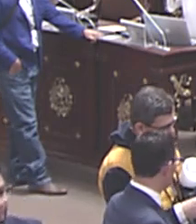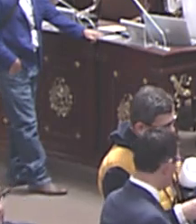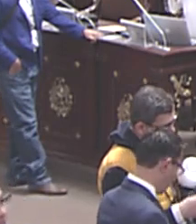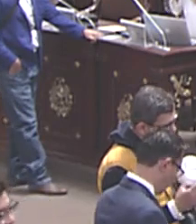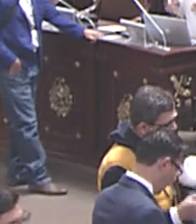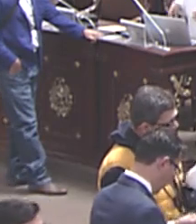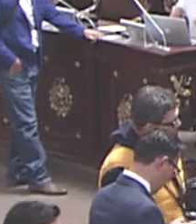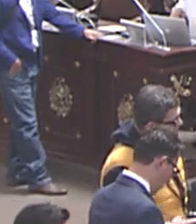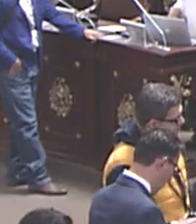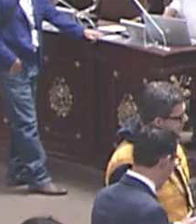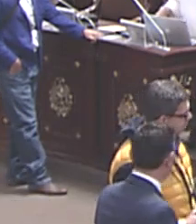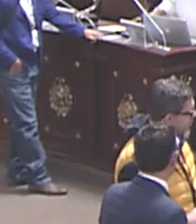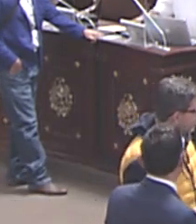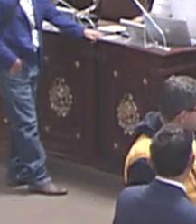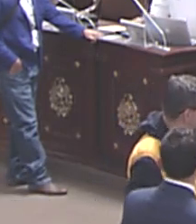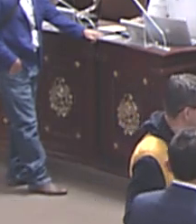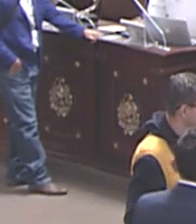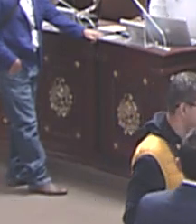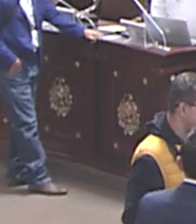Diputado Ricardo Fuentes.